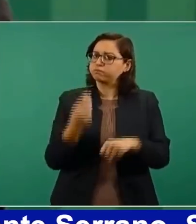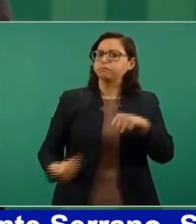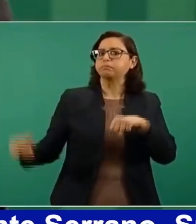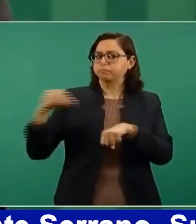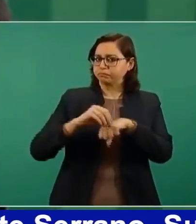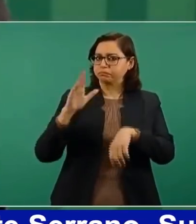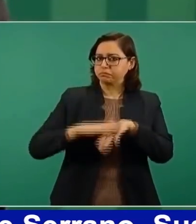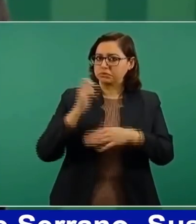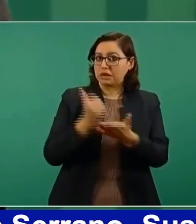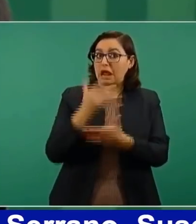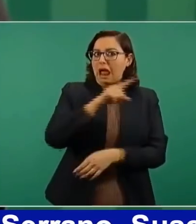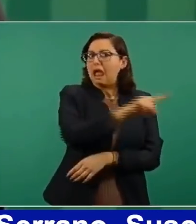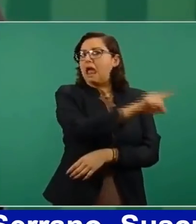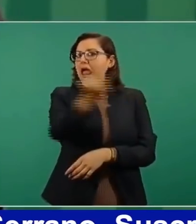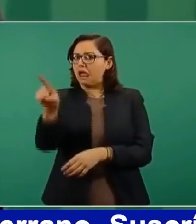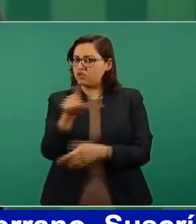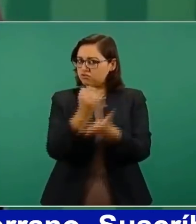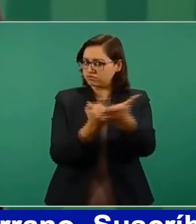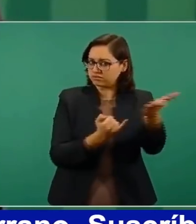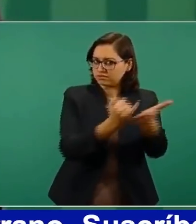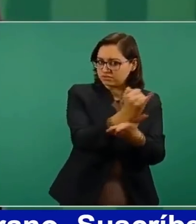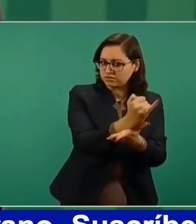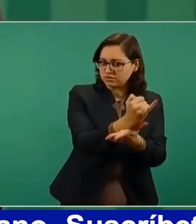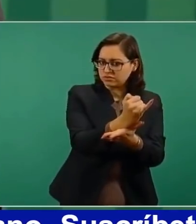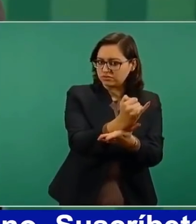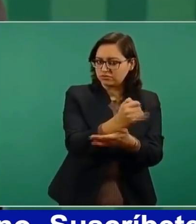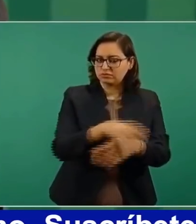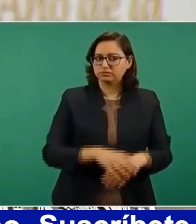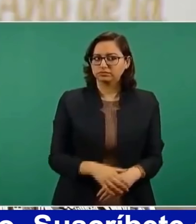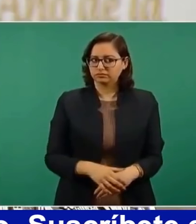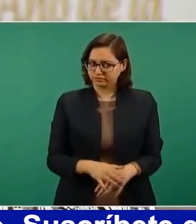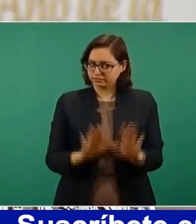aquí se acordó, y de una vez lo